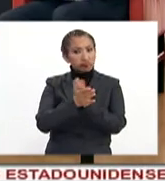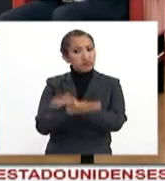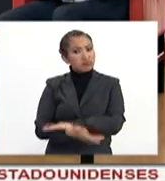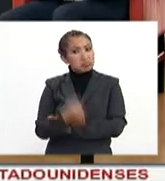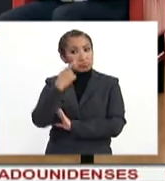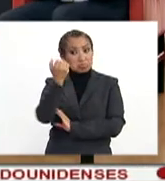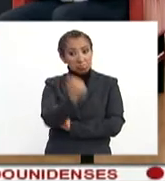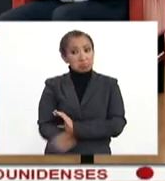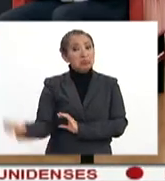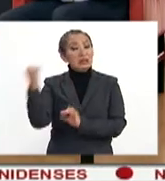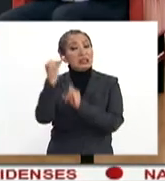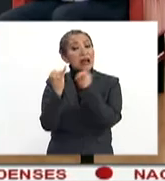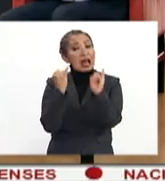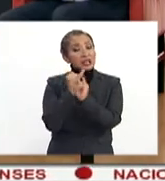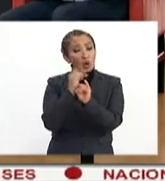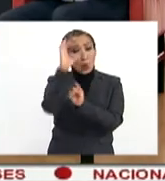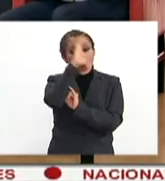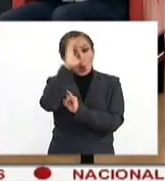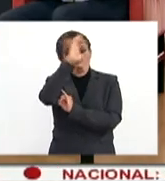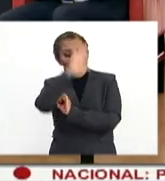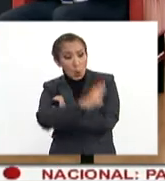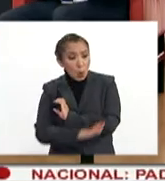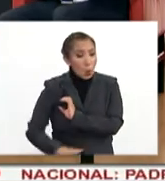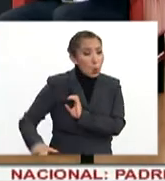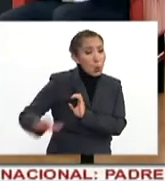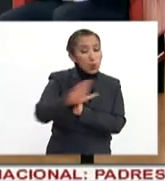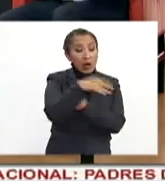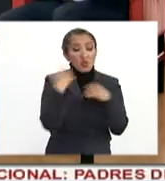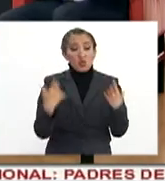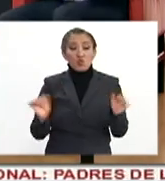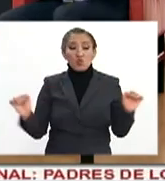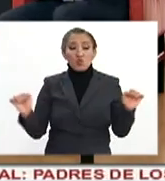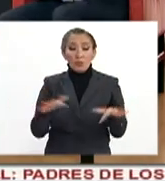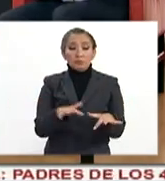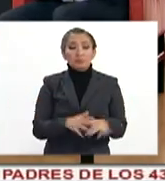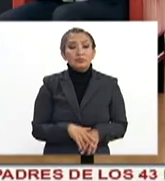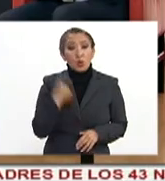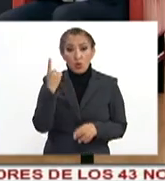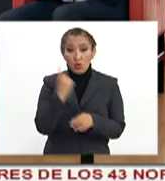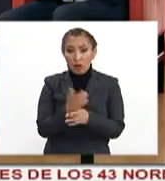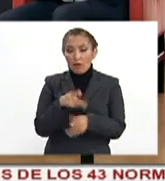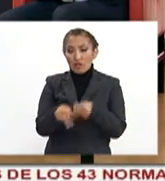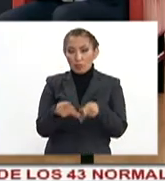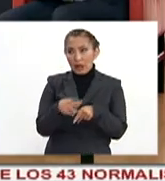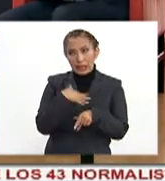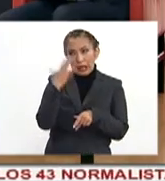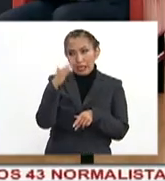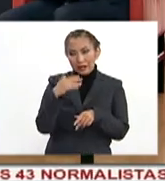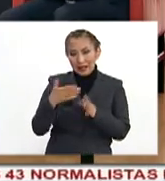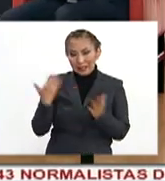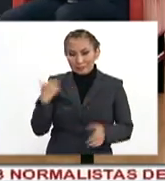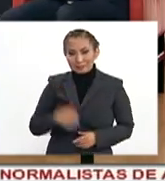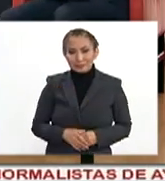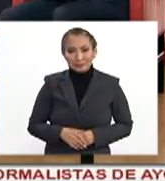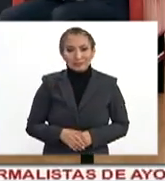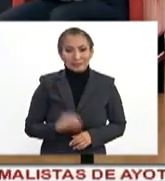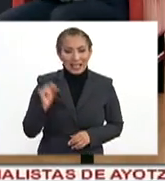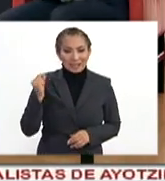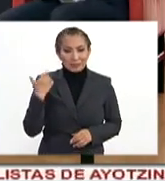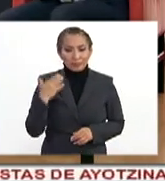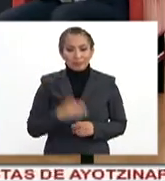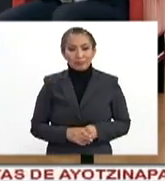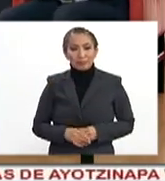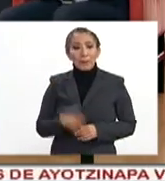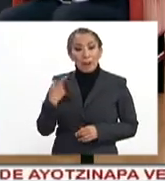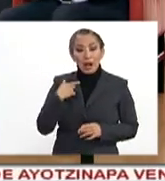epicentro internacional de la cultura en general, no solo del fútbol, además de lo que ya decía hace unos momentos, Bueno.